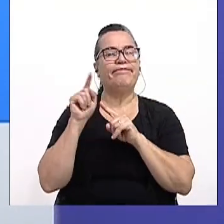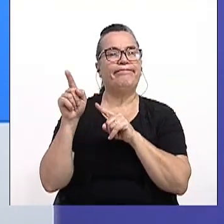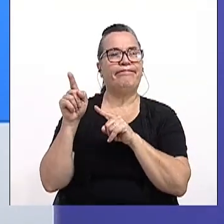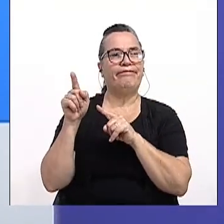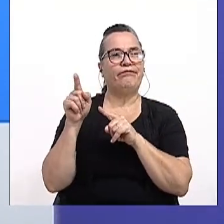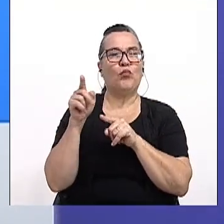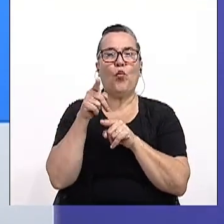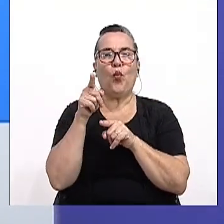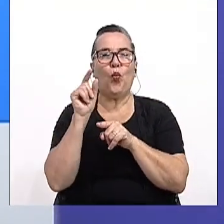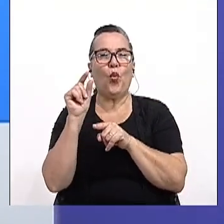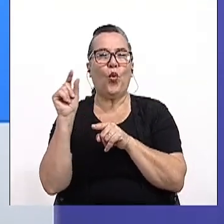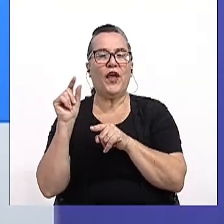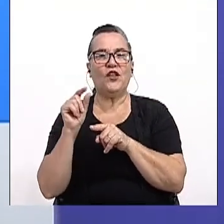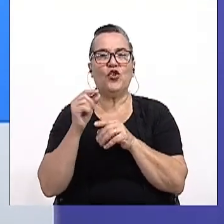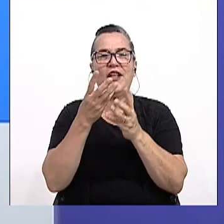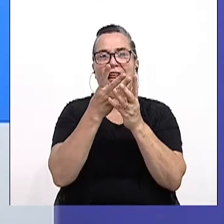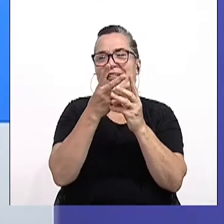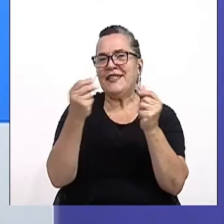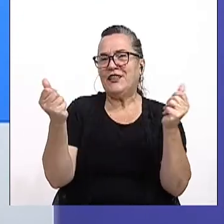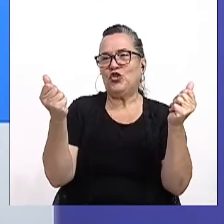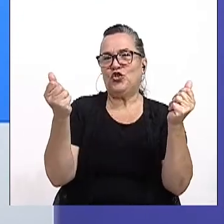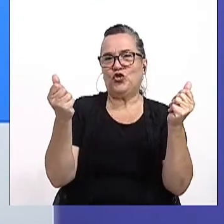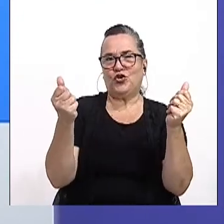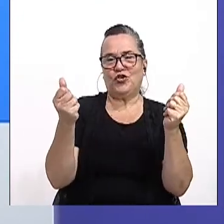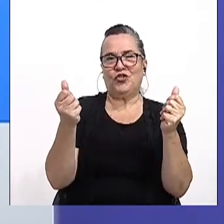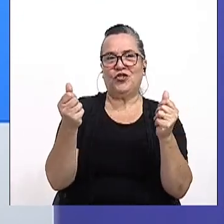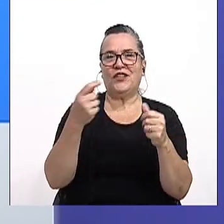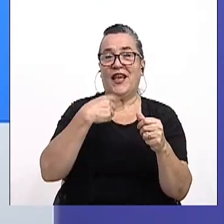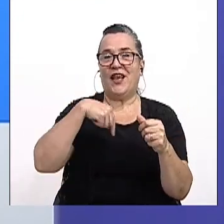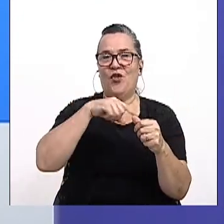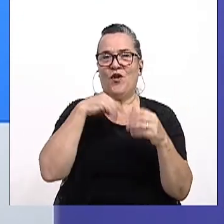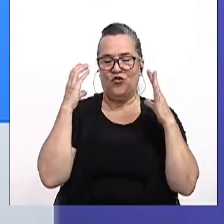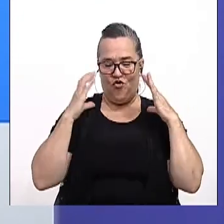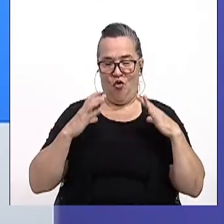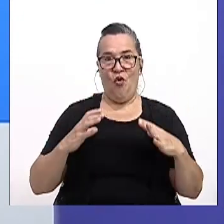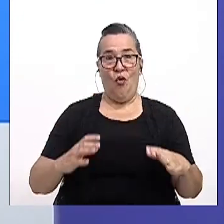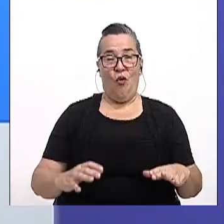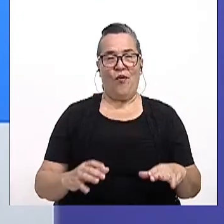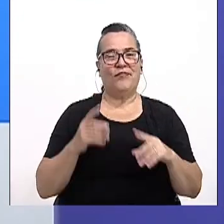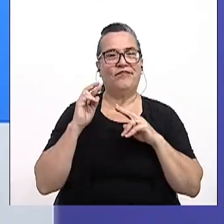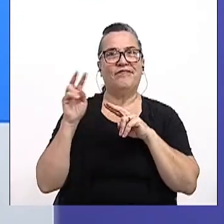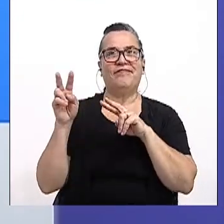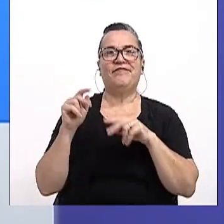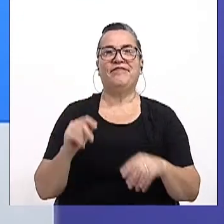un poquito de las disoluciones en nuestro organismo? Veamos.